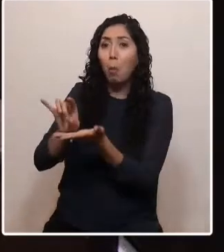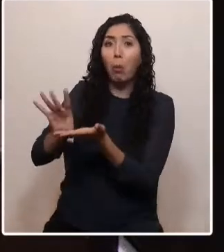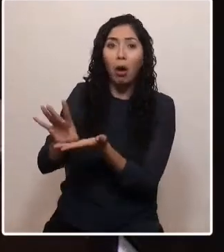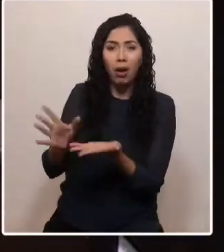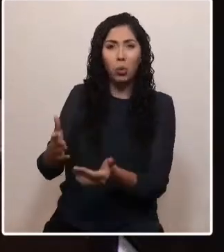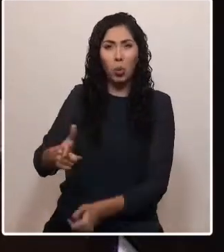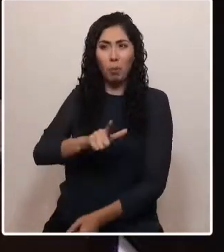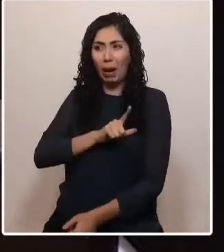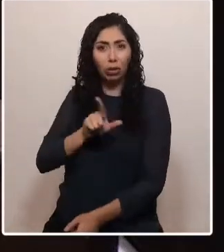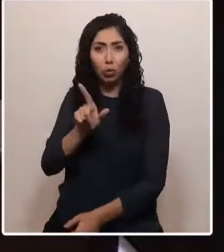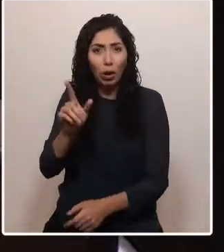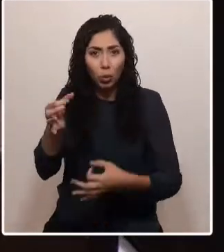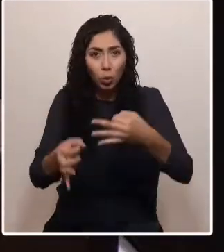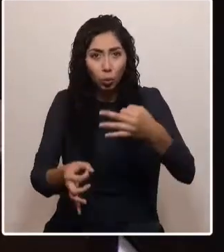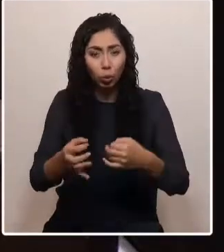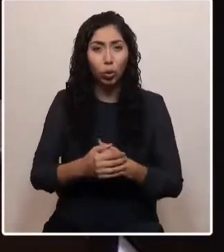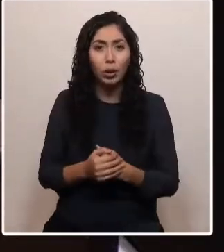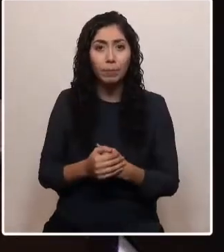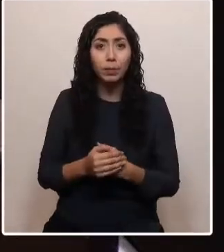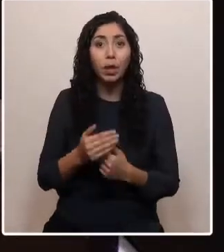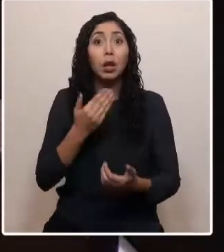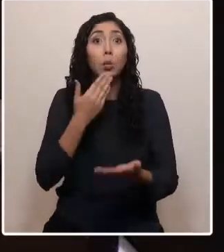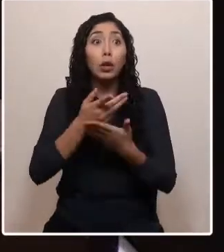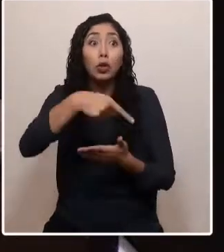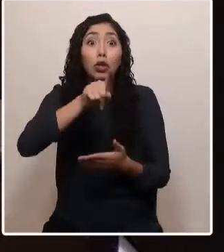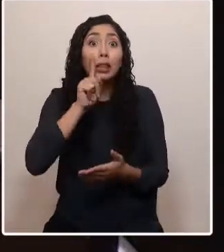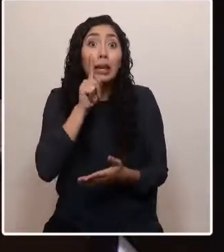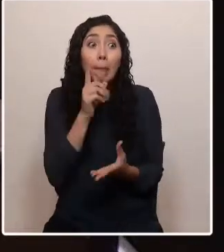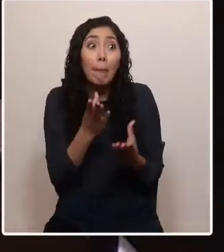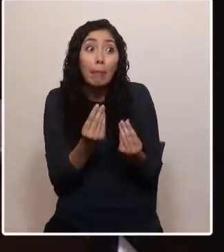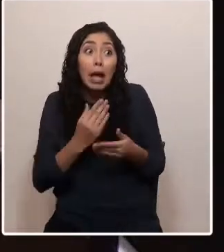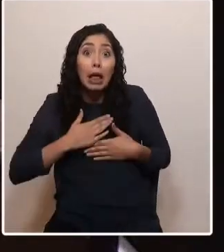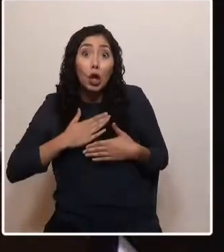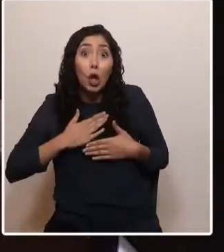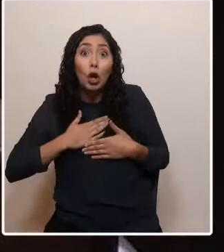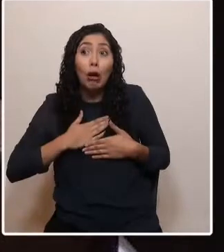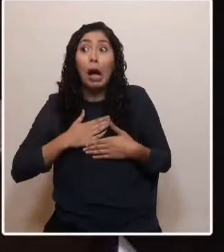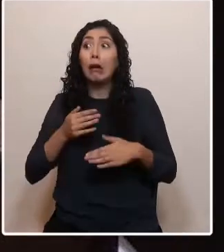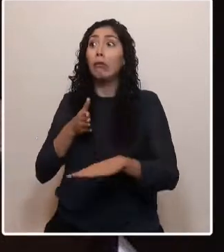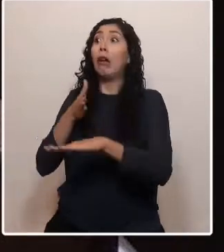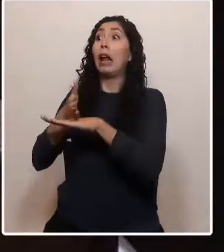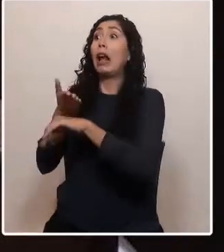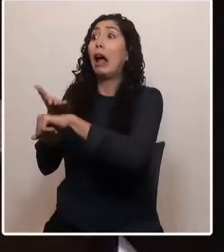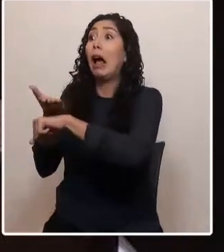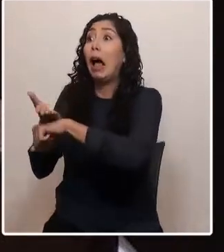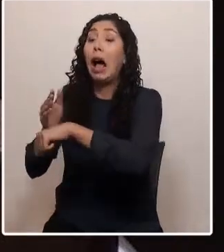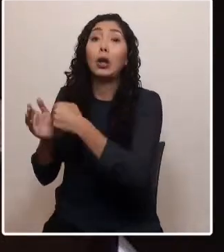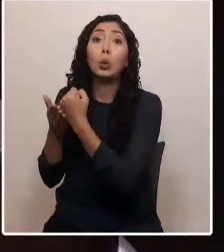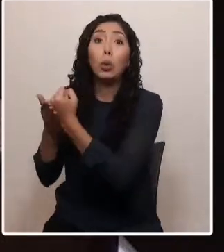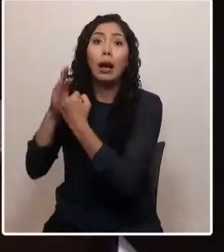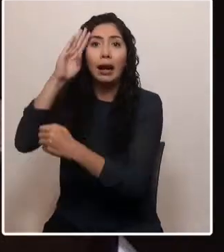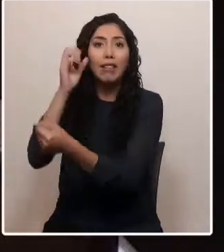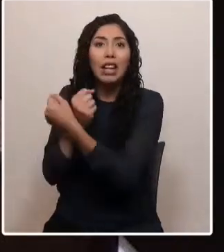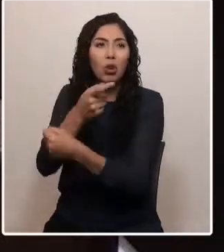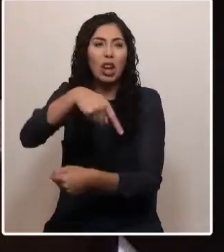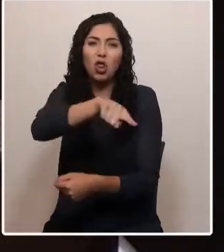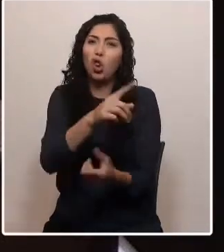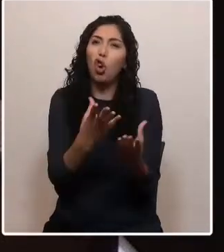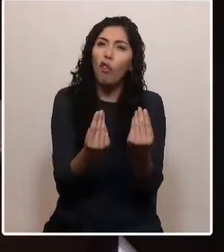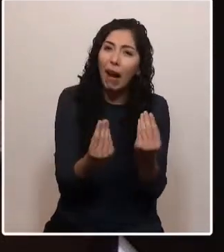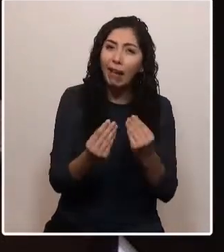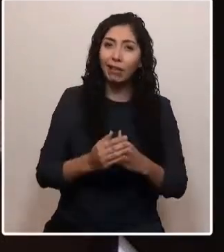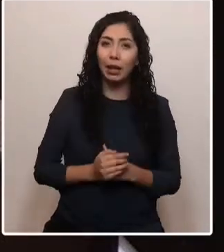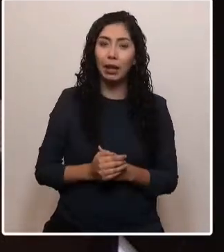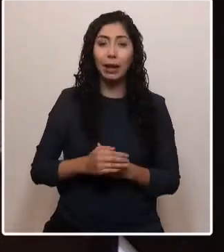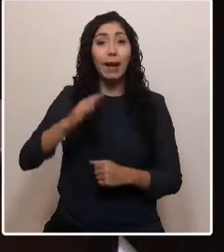han humillado, pero cuando tienen miedo, los usan de escolta o se refugian en sus comisarías. Son cobardes. Carabineros,